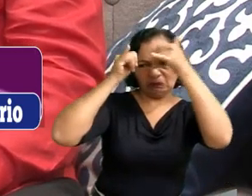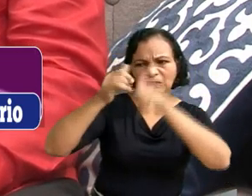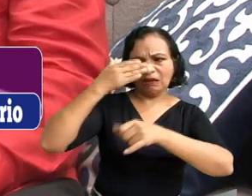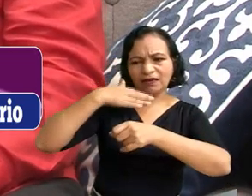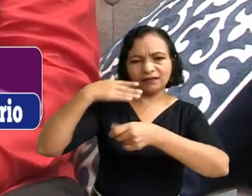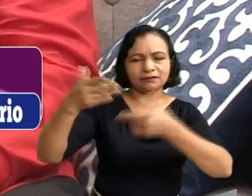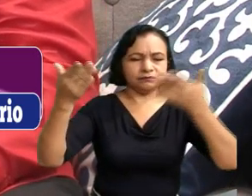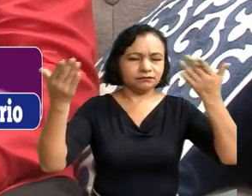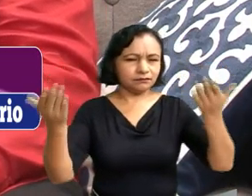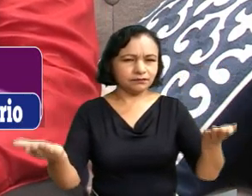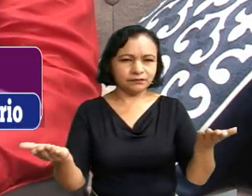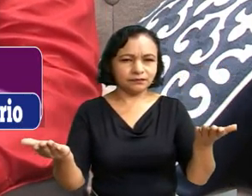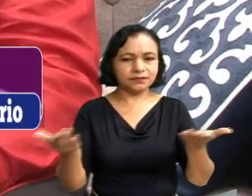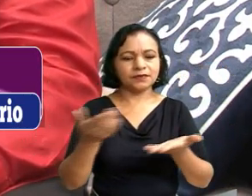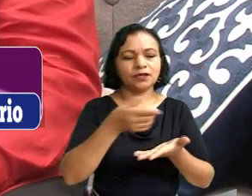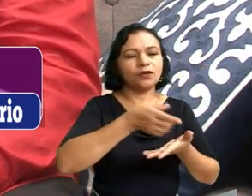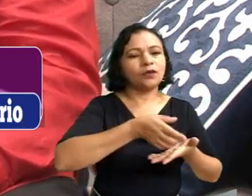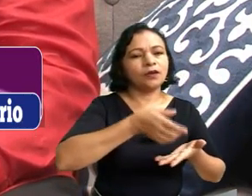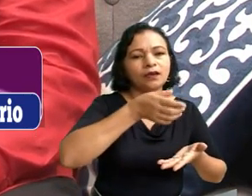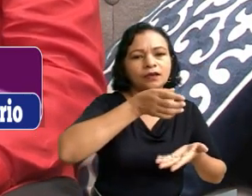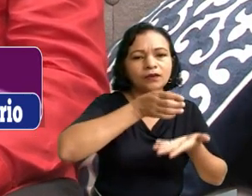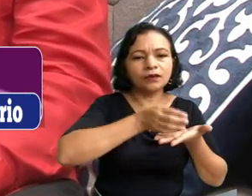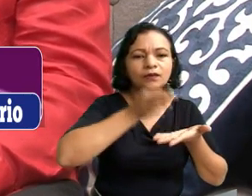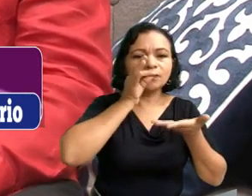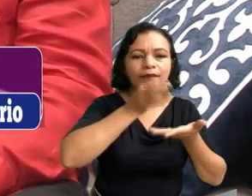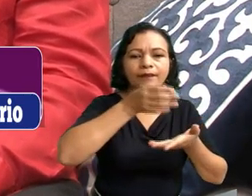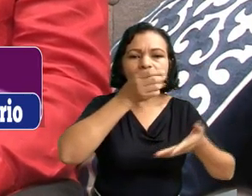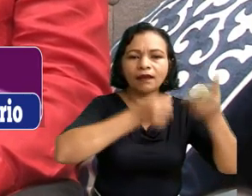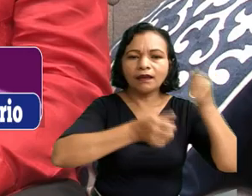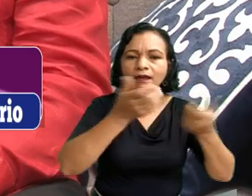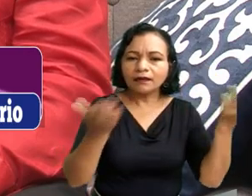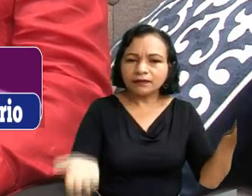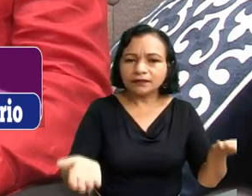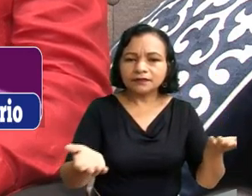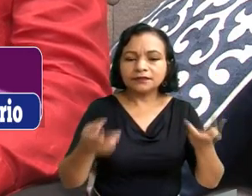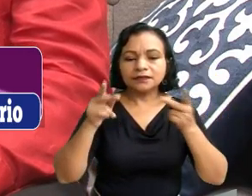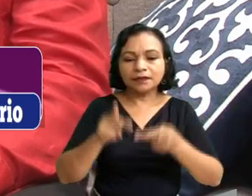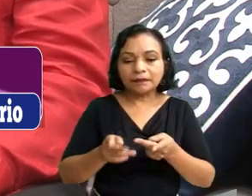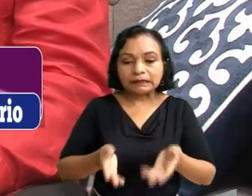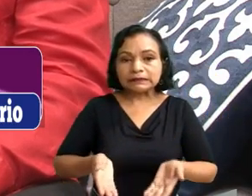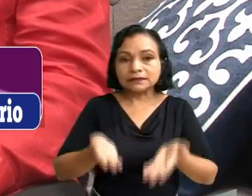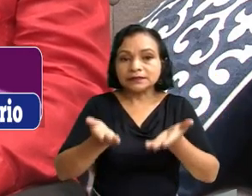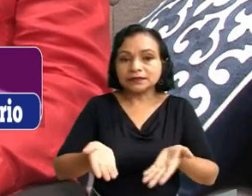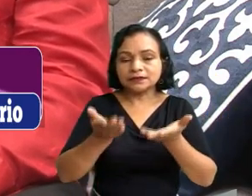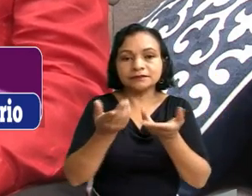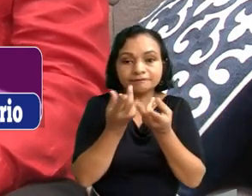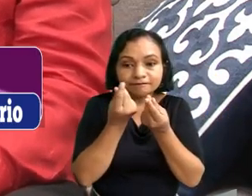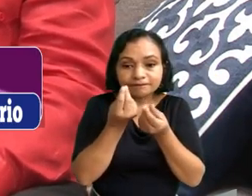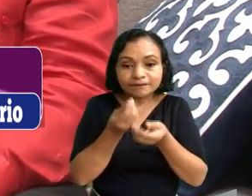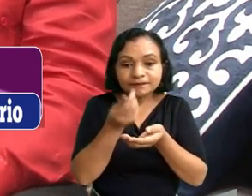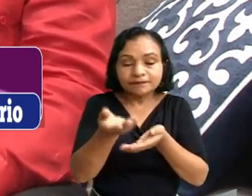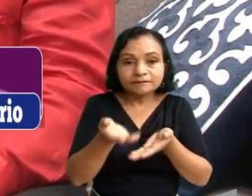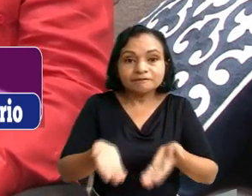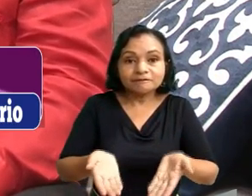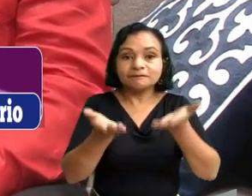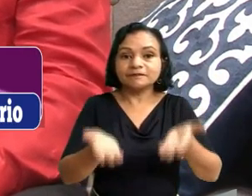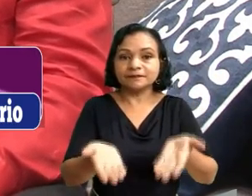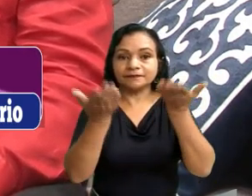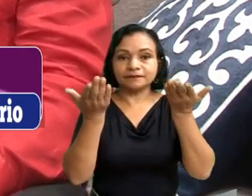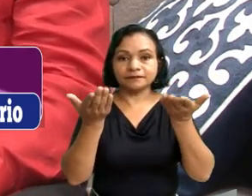ellos son beneficiados de la identidad los que financiaron los que promovieron los que alentaron